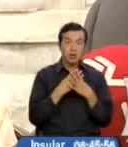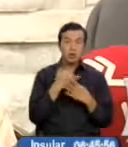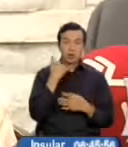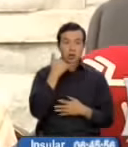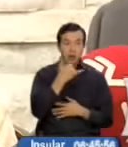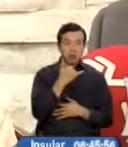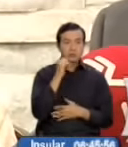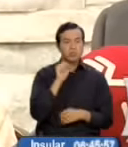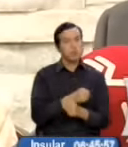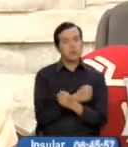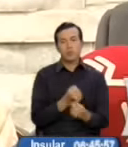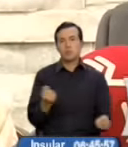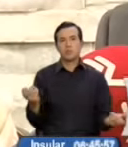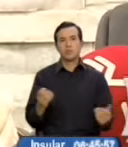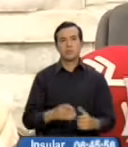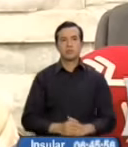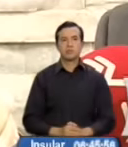preso?